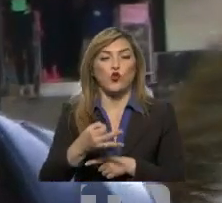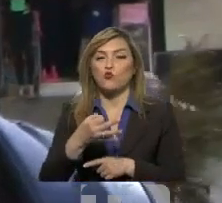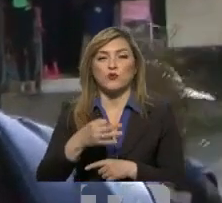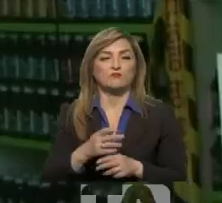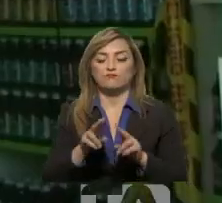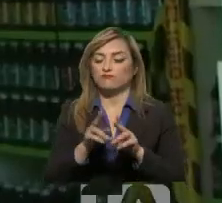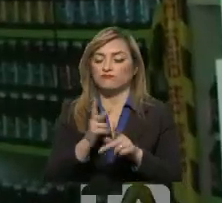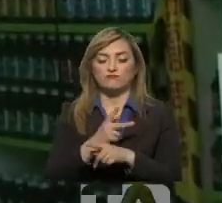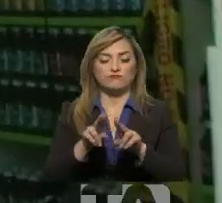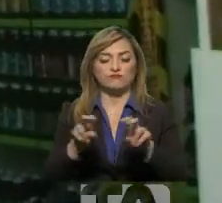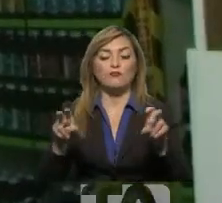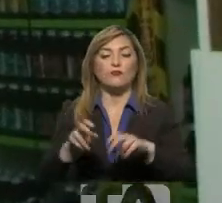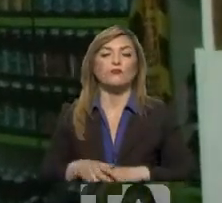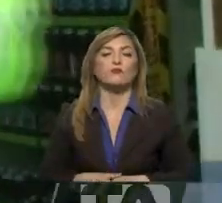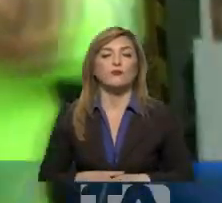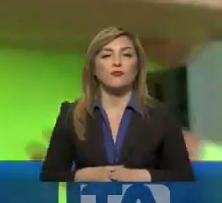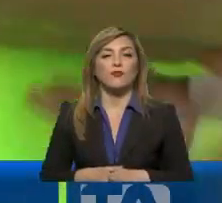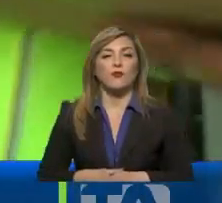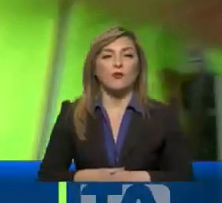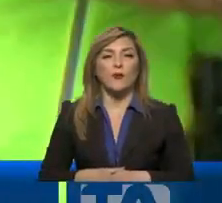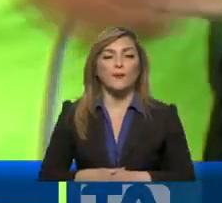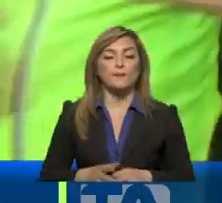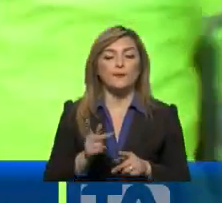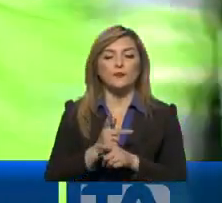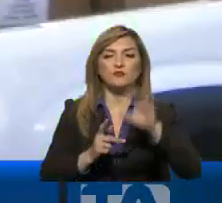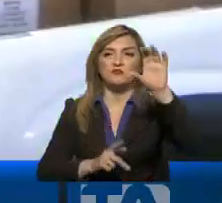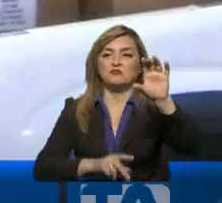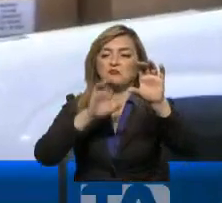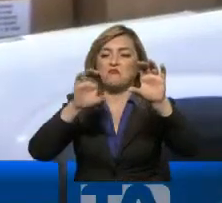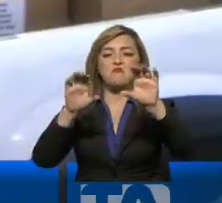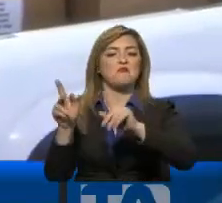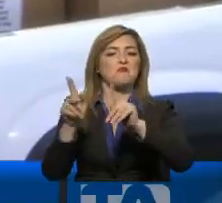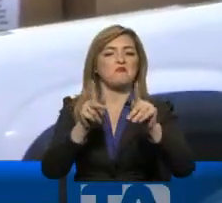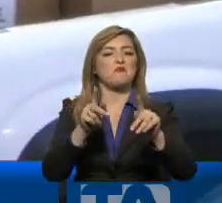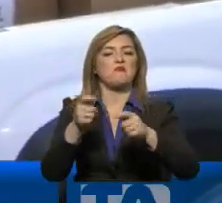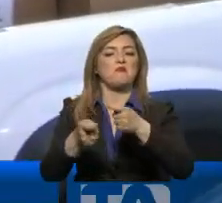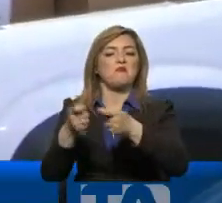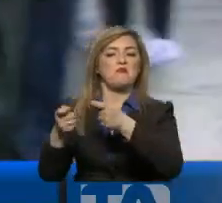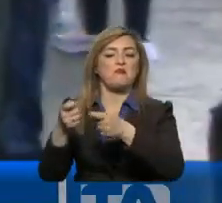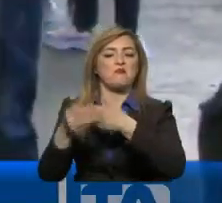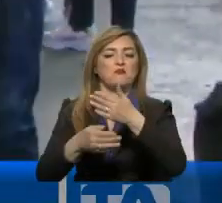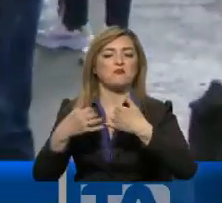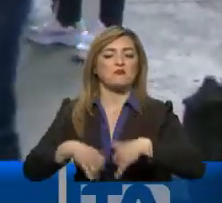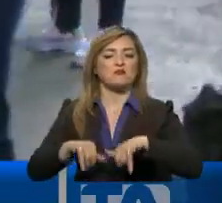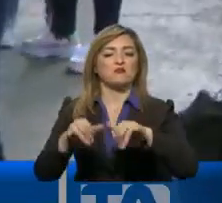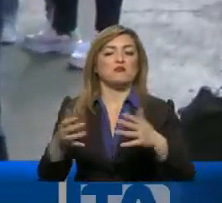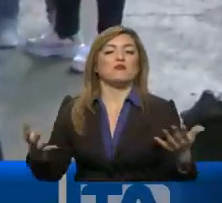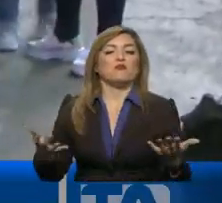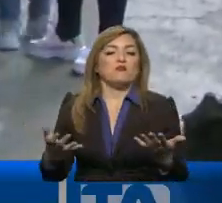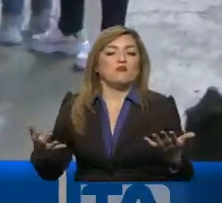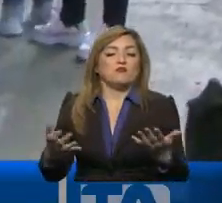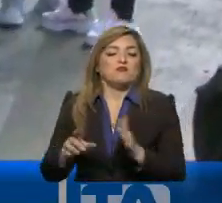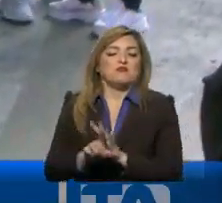productos naturales. Pese a ello, el producto estaba en percha, listo para la venta, por lo que el proceso continúa para determinar la procedencia